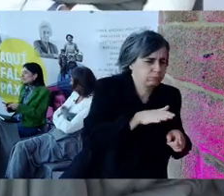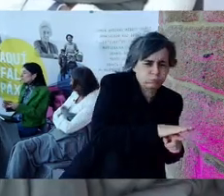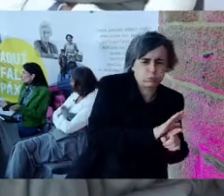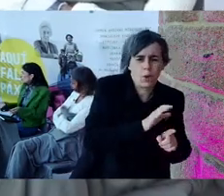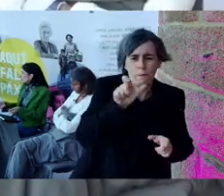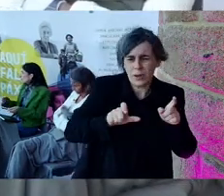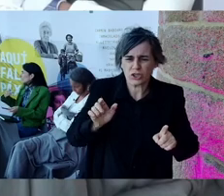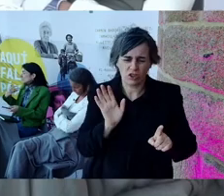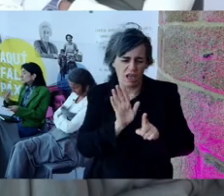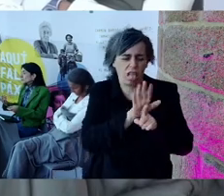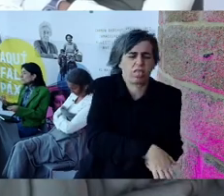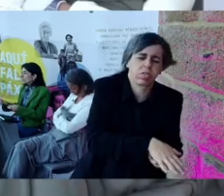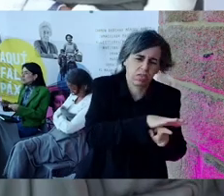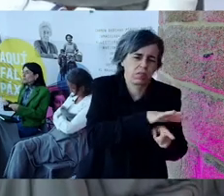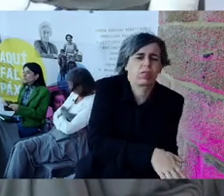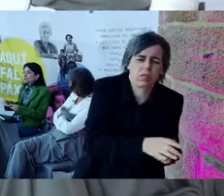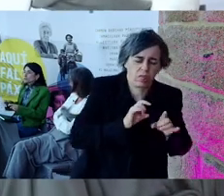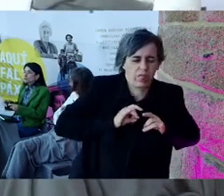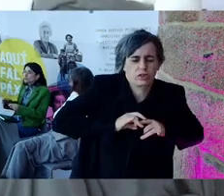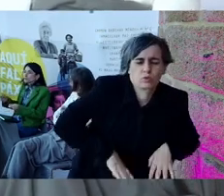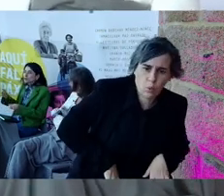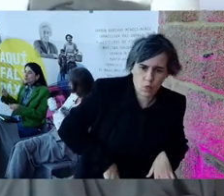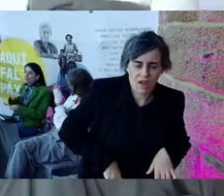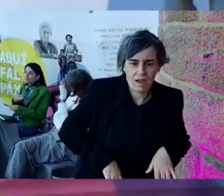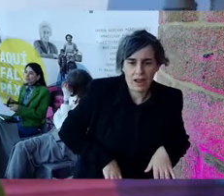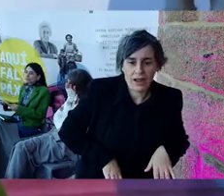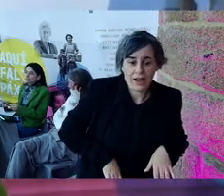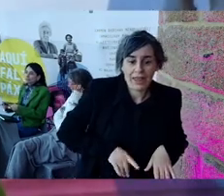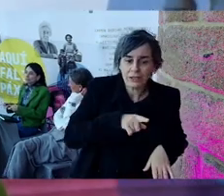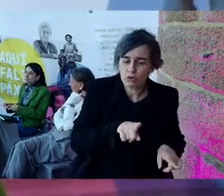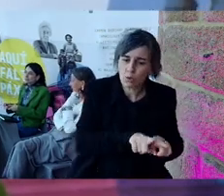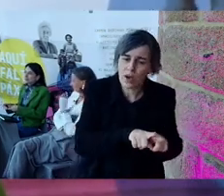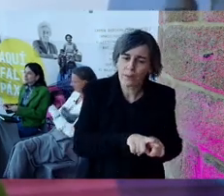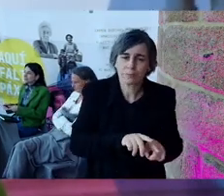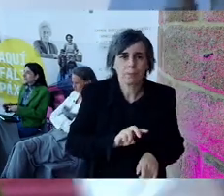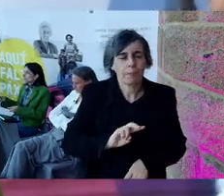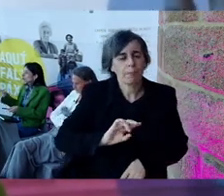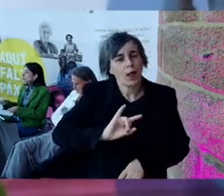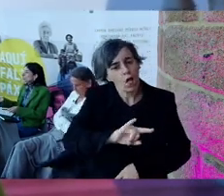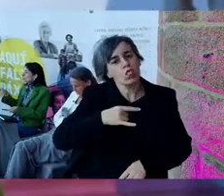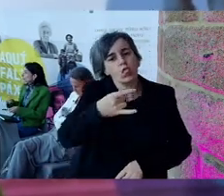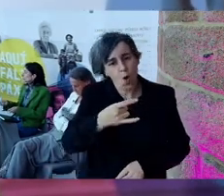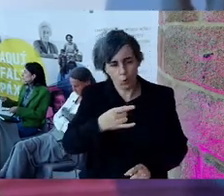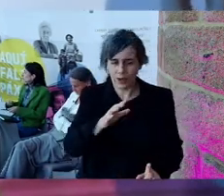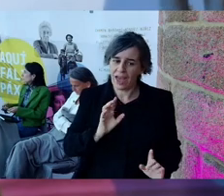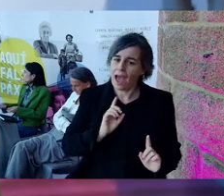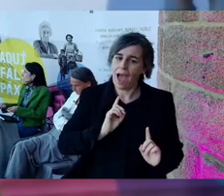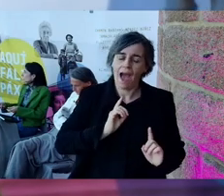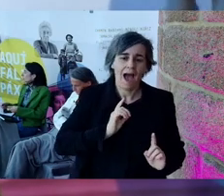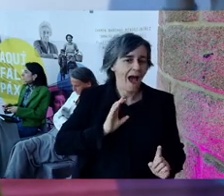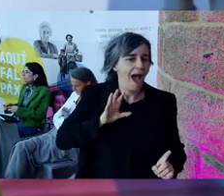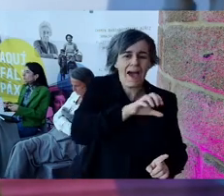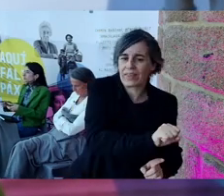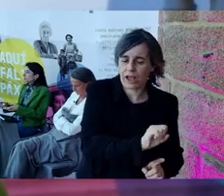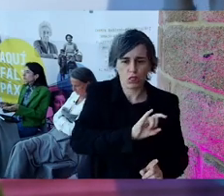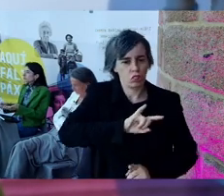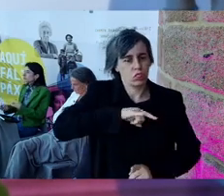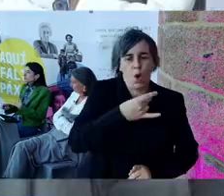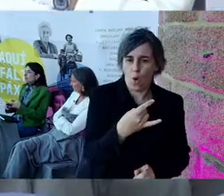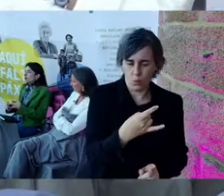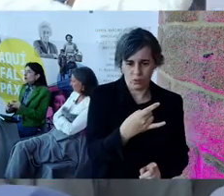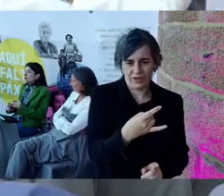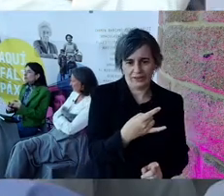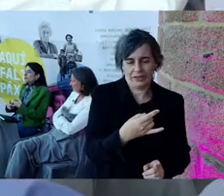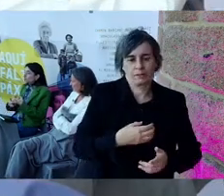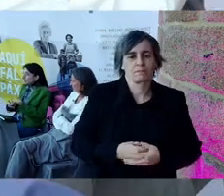traspasada por toda una multitud furiosa y desnuda, pues es un doble ataque desde el discurso retórico que se